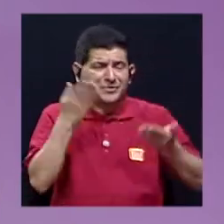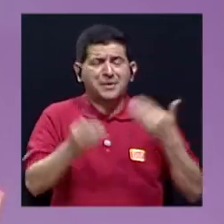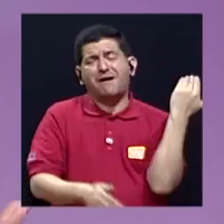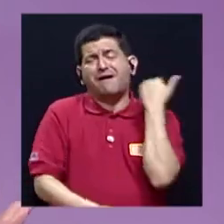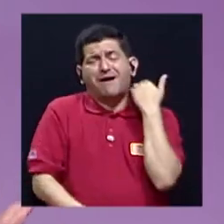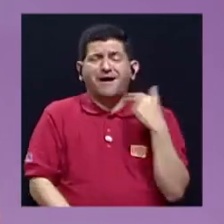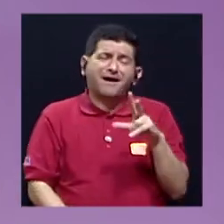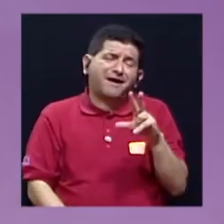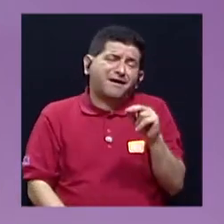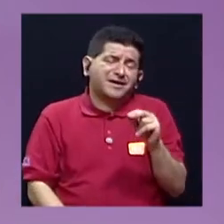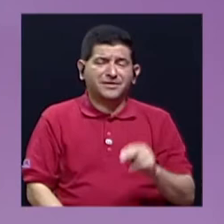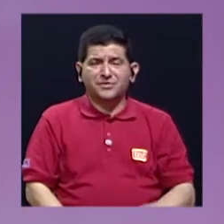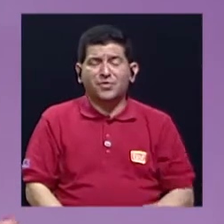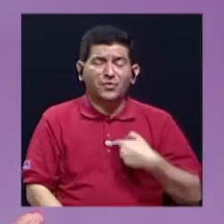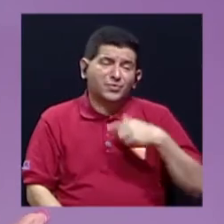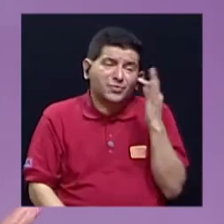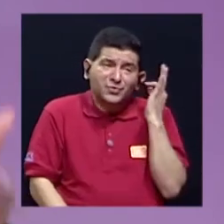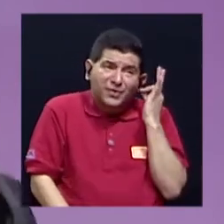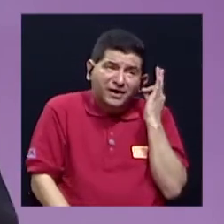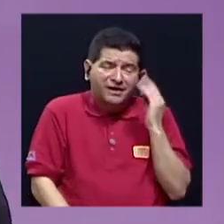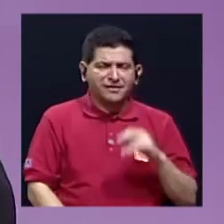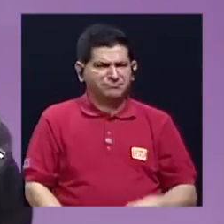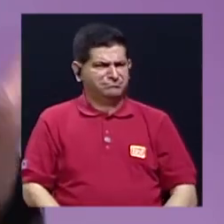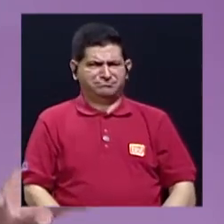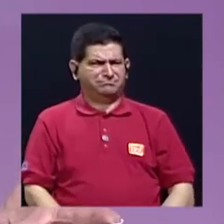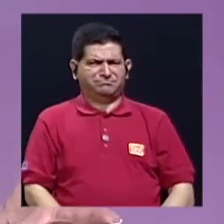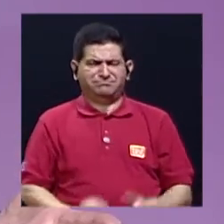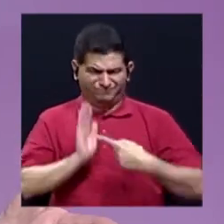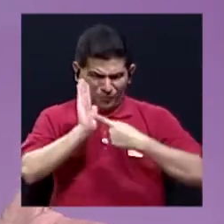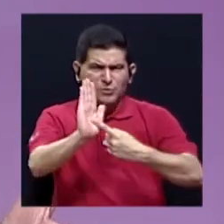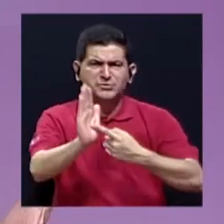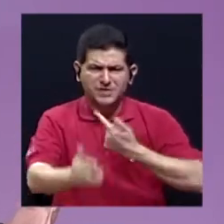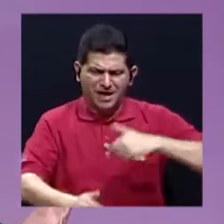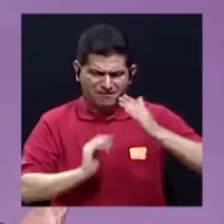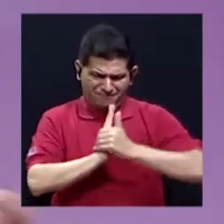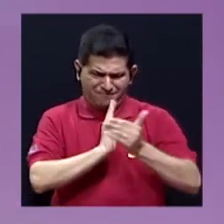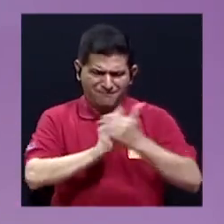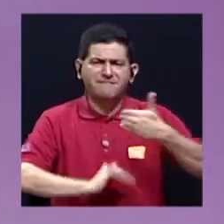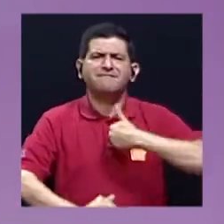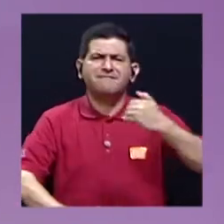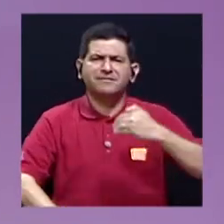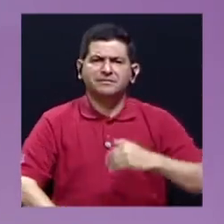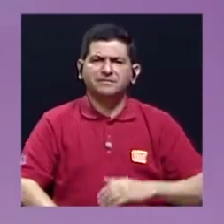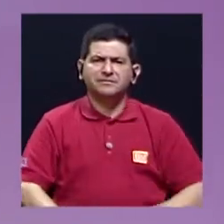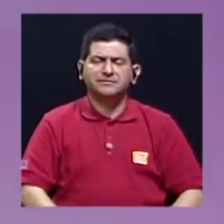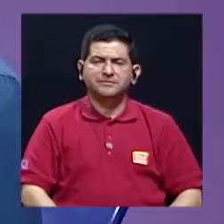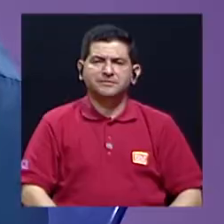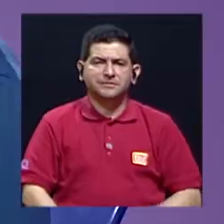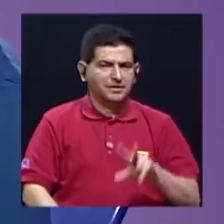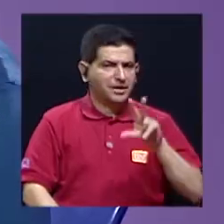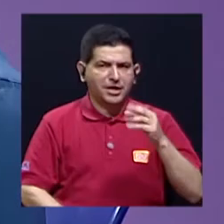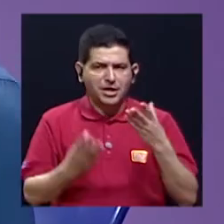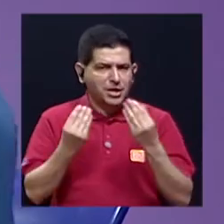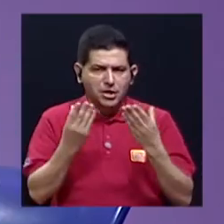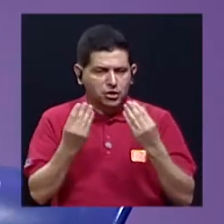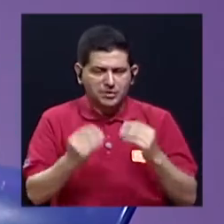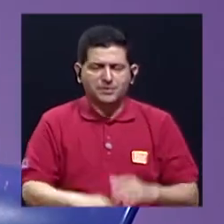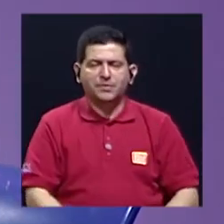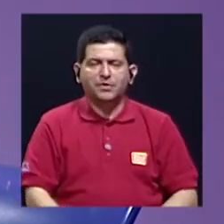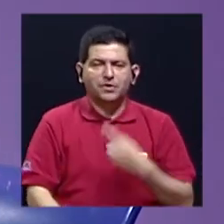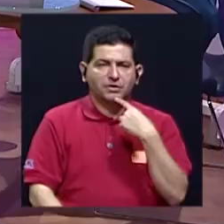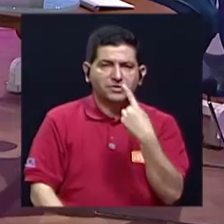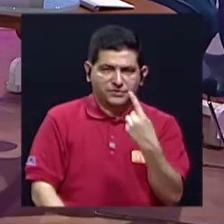víctimas, bueno, ay, no, yo soy mujer y todo, demostremos que somos capaces de... Y no tengamos miedo.